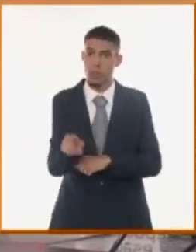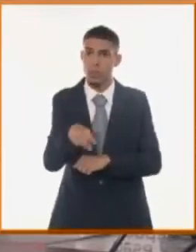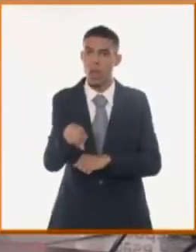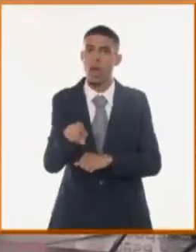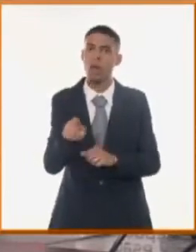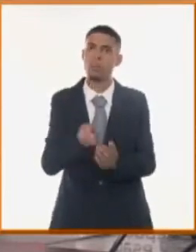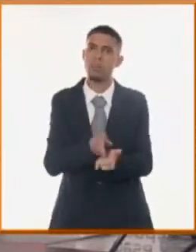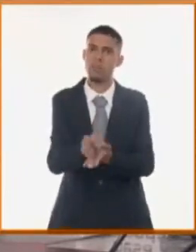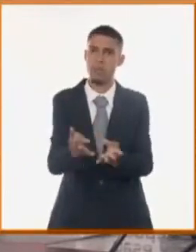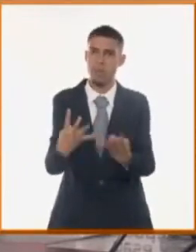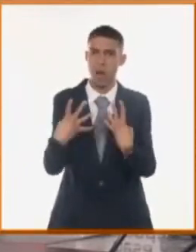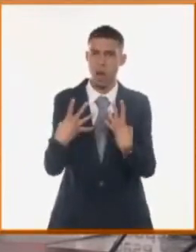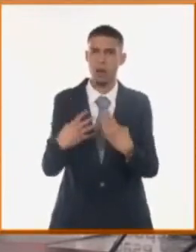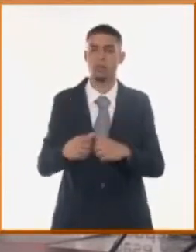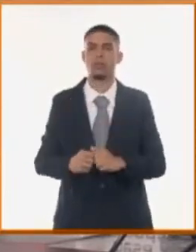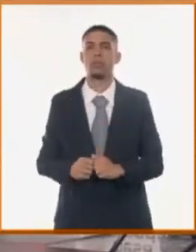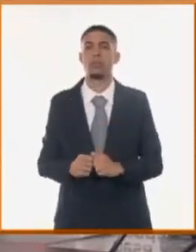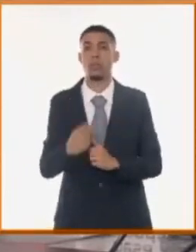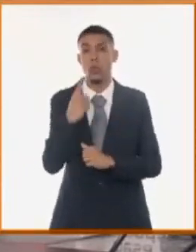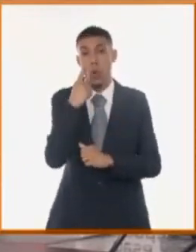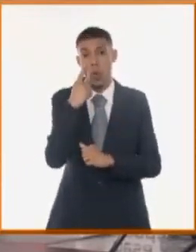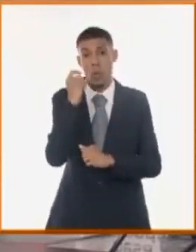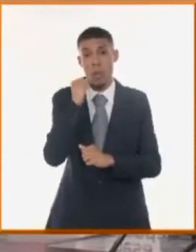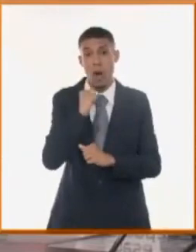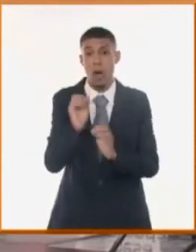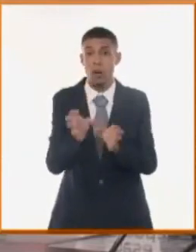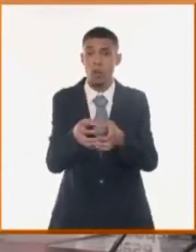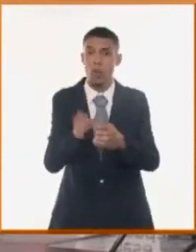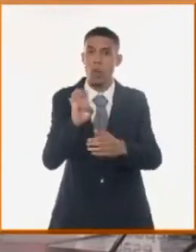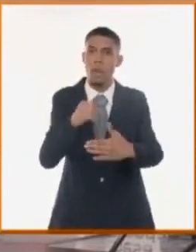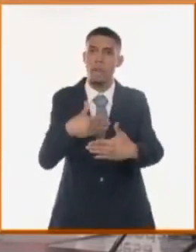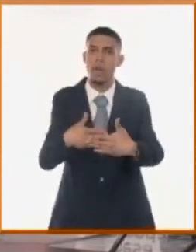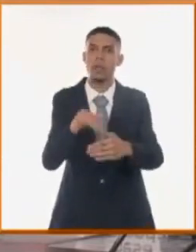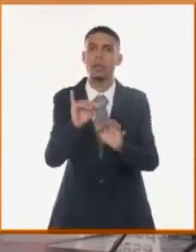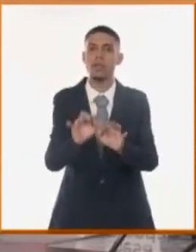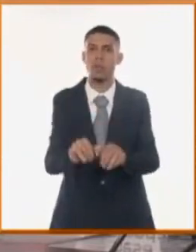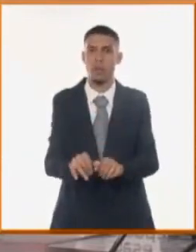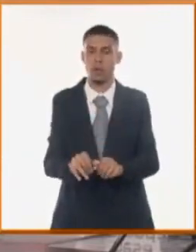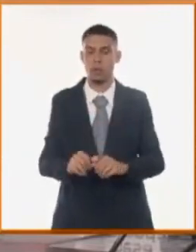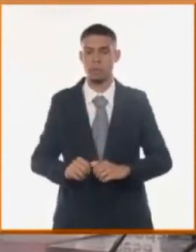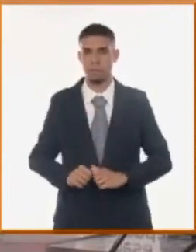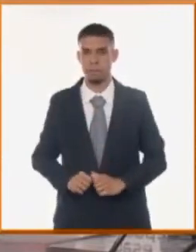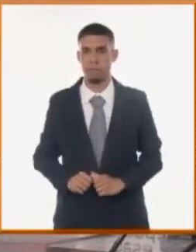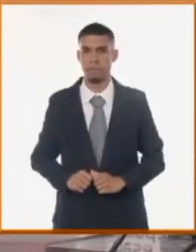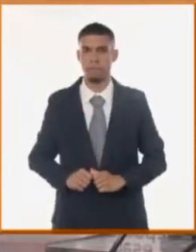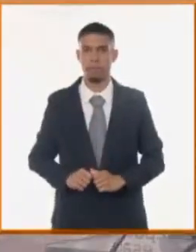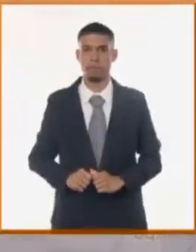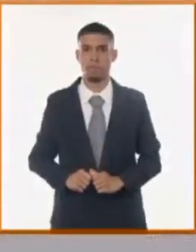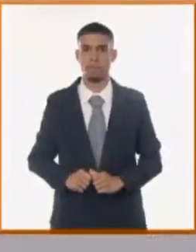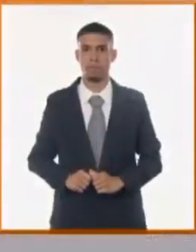nos acompañen para conocer más del Grupo Empresarial de la Informática y las Comunicaciones.